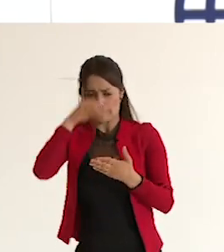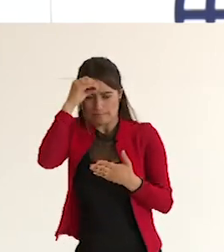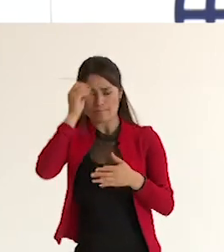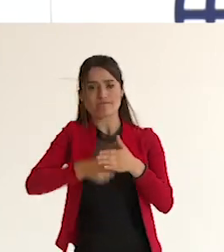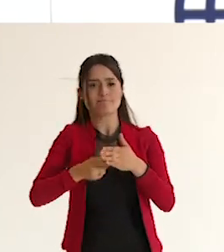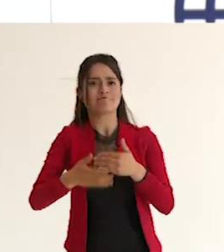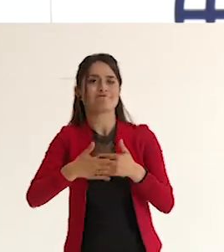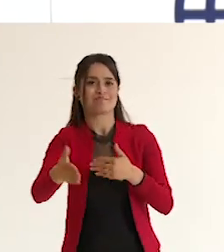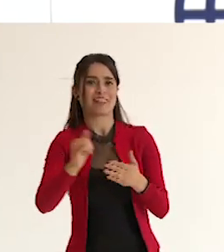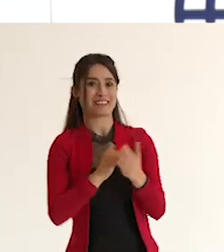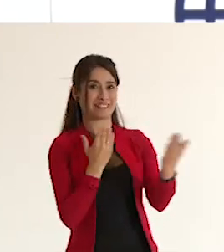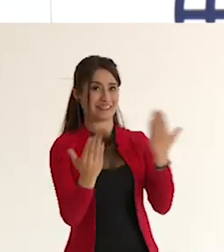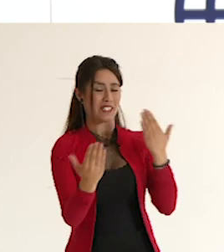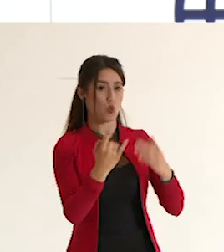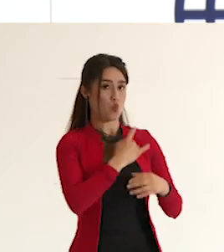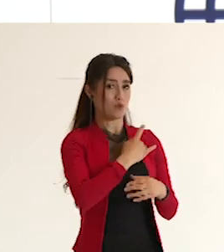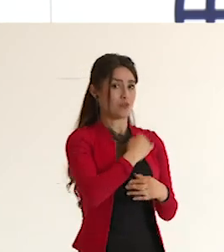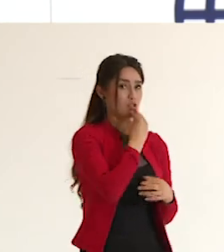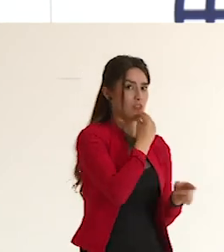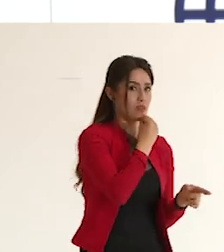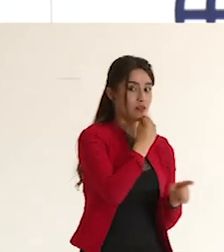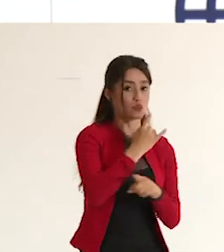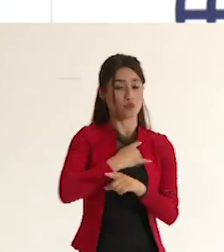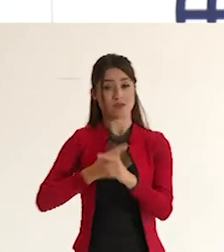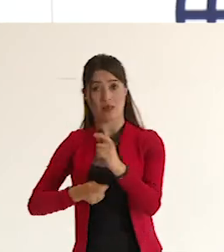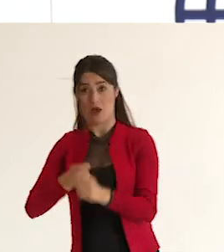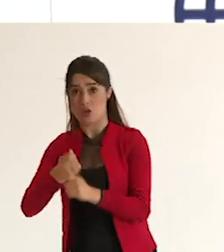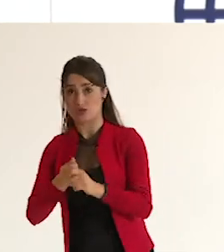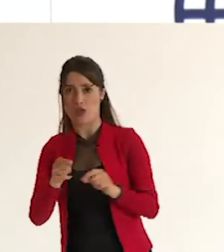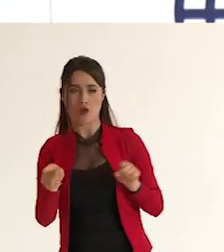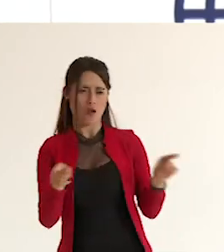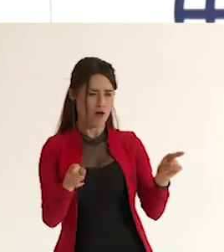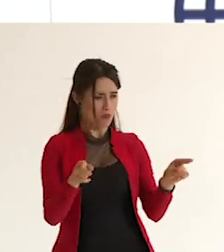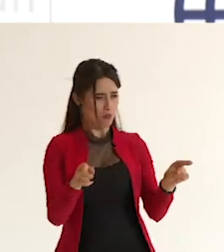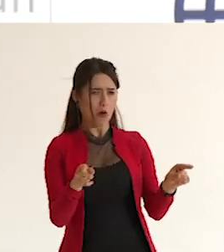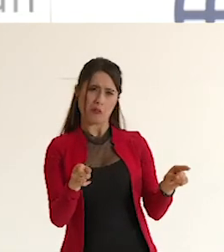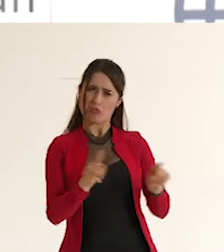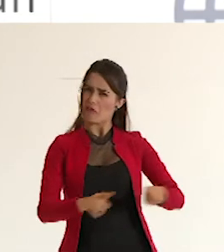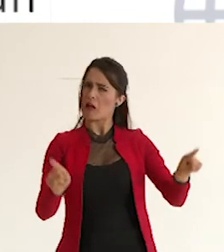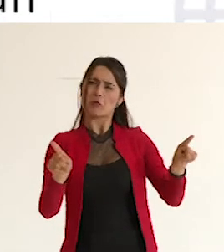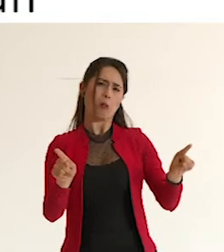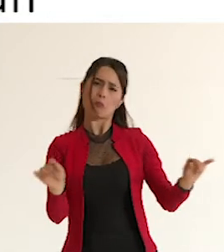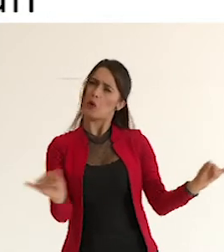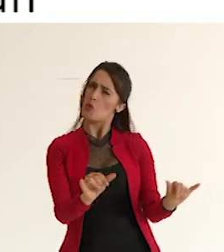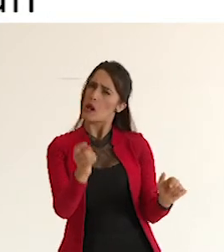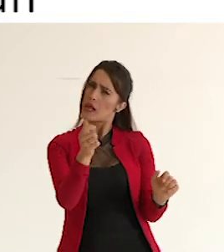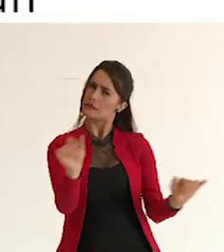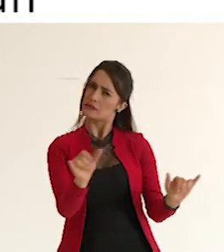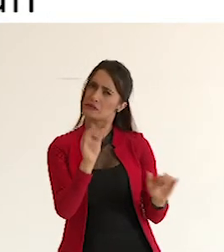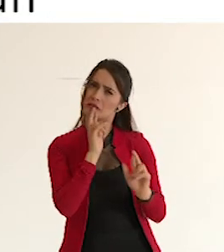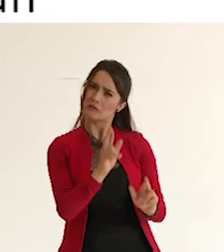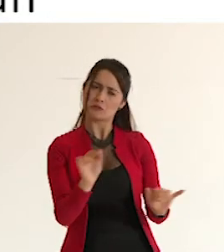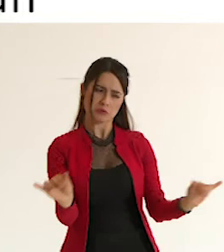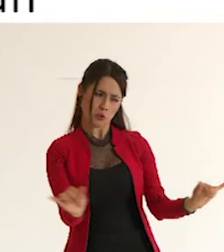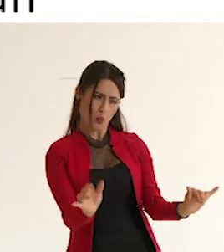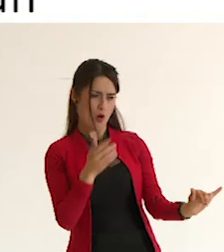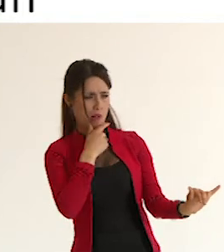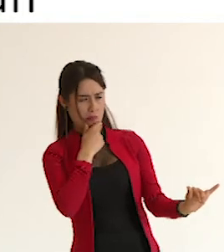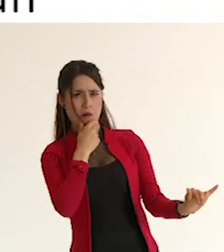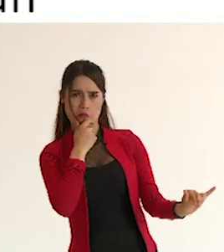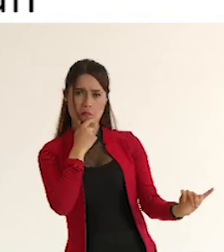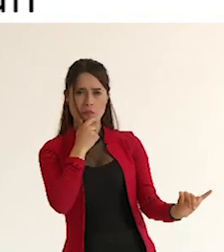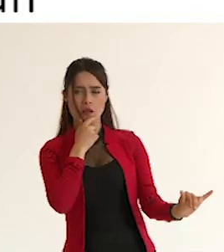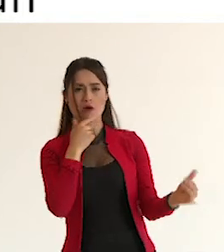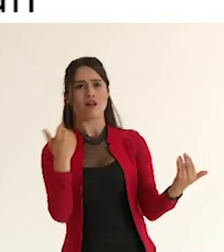contrastan esas dos respuestas yo creo que hay más similitudes que diferencias y eso es una cosa que vale la pena preguntarse a todas